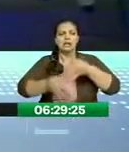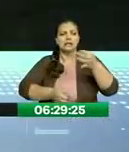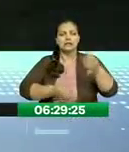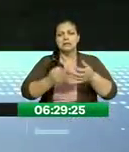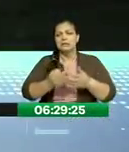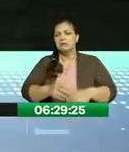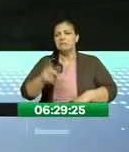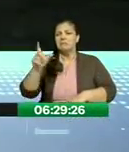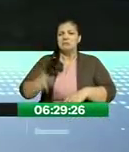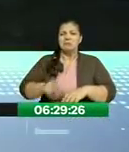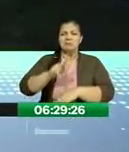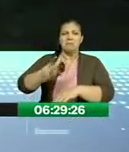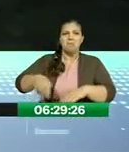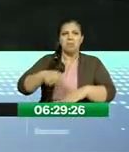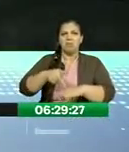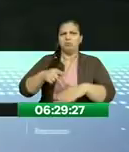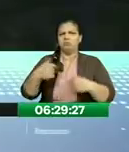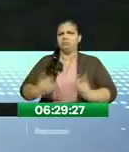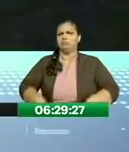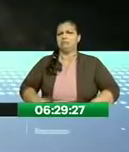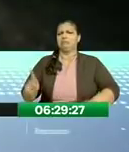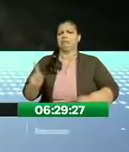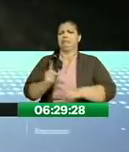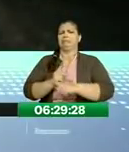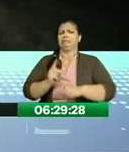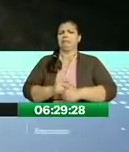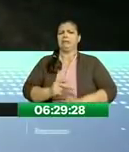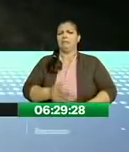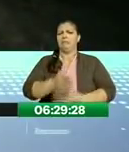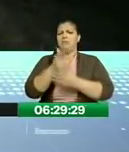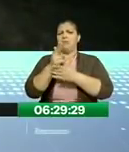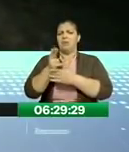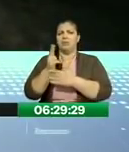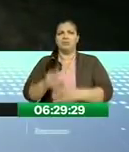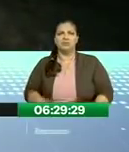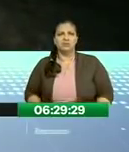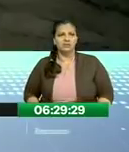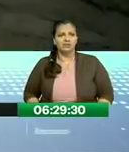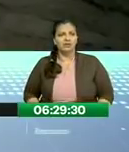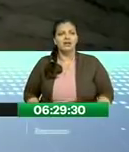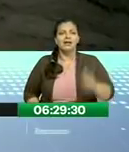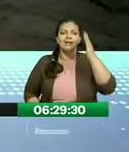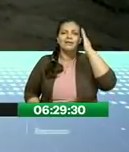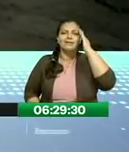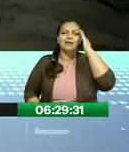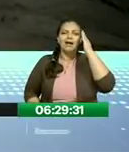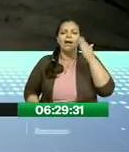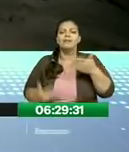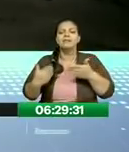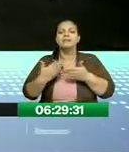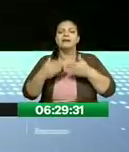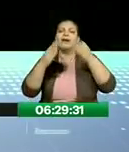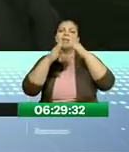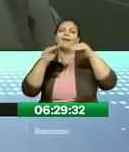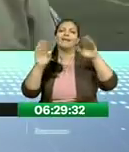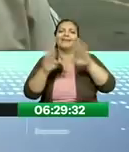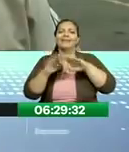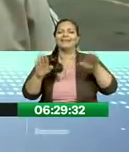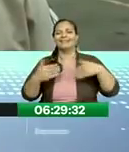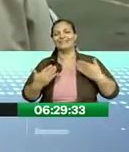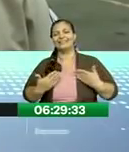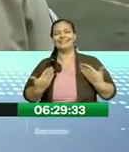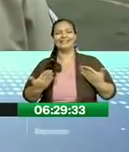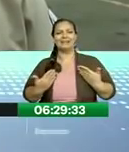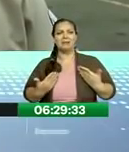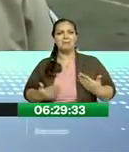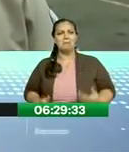nos trae, no sé, no nos da alegría. En estos tiempos de Navidad pasar estos dramas tan duros. Yo no quiero estar